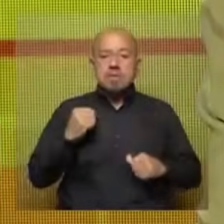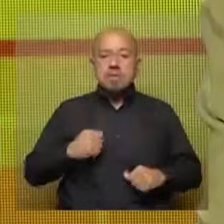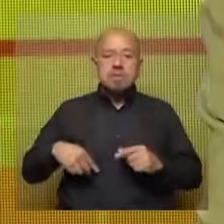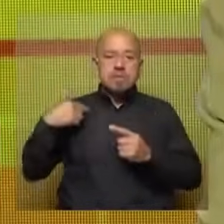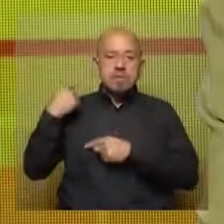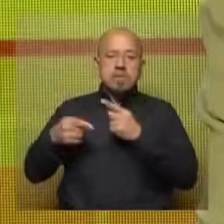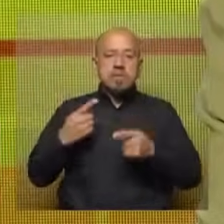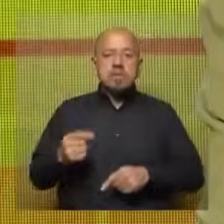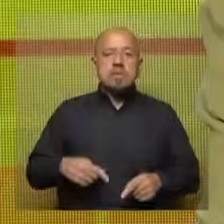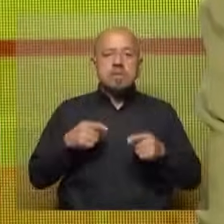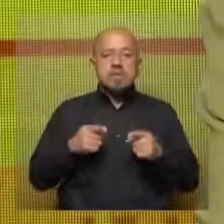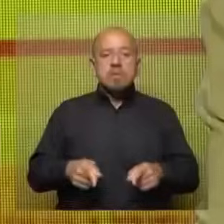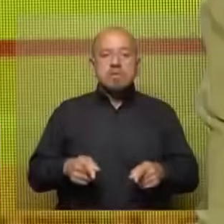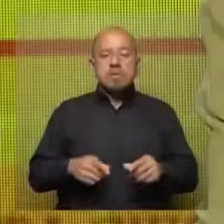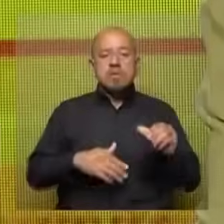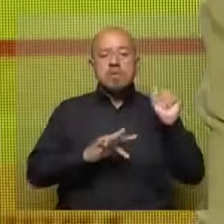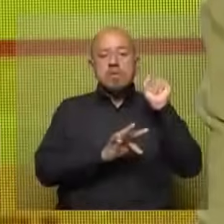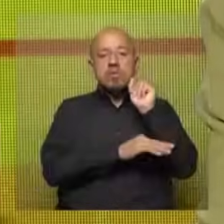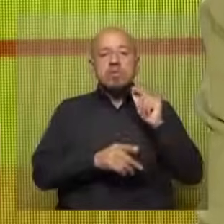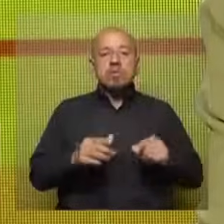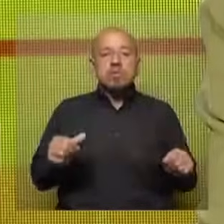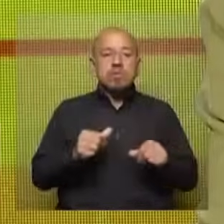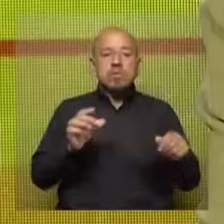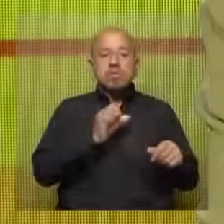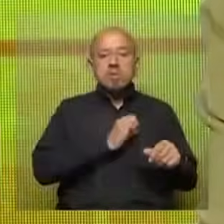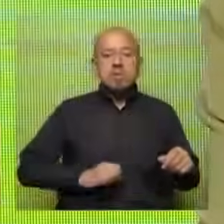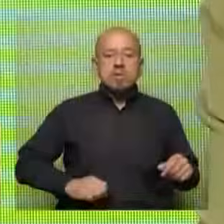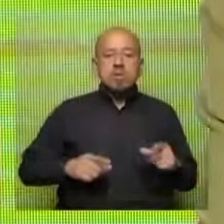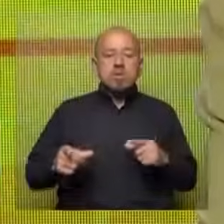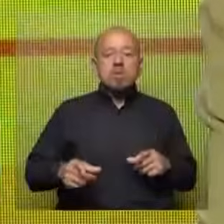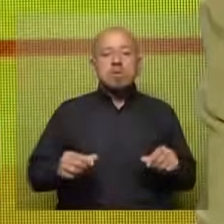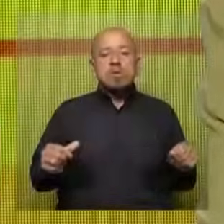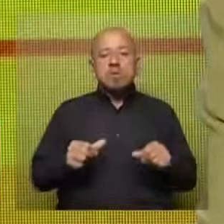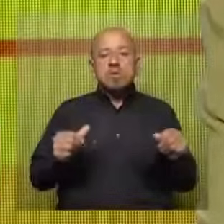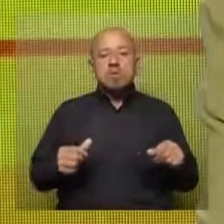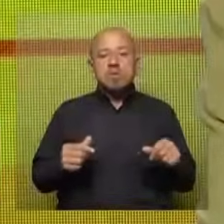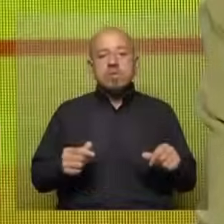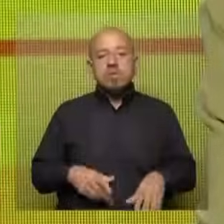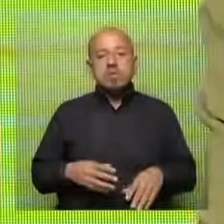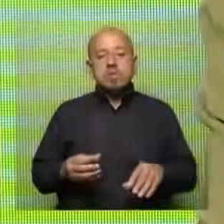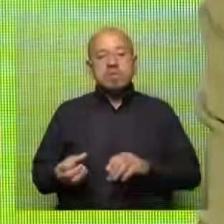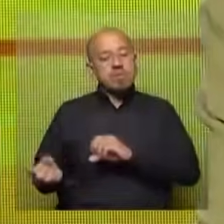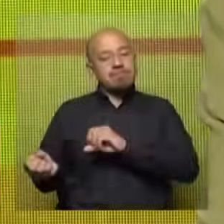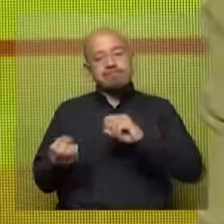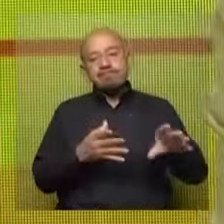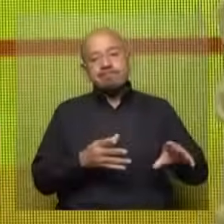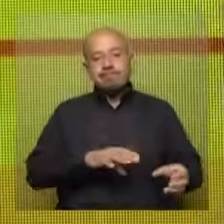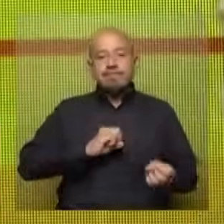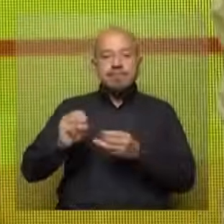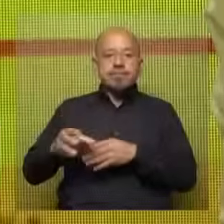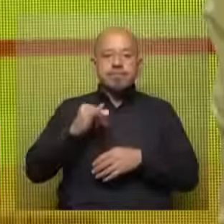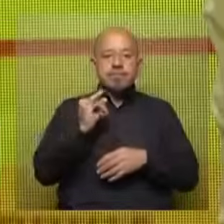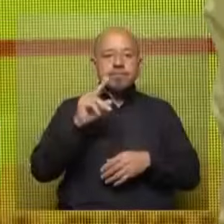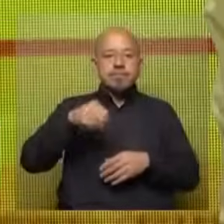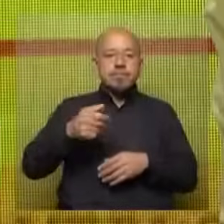generaciones. Y si no los agarran los feminicidas, los agarra el Estado, que los termina haciendo, metiendo en jaulas, que son el INAU, que es